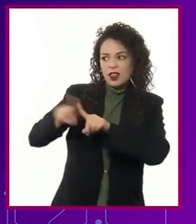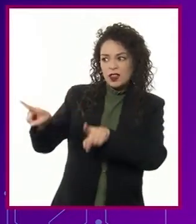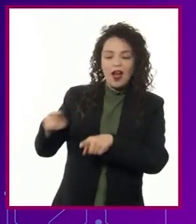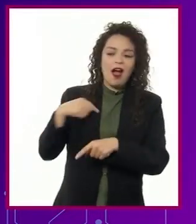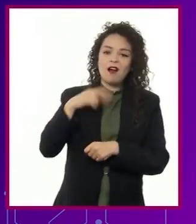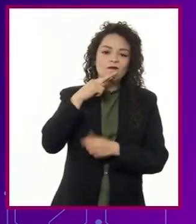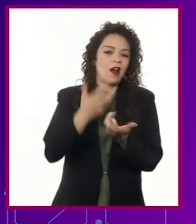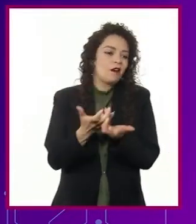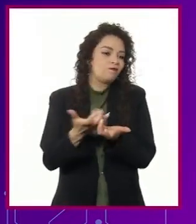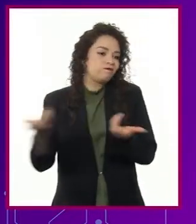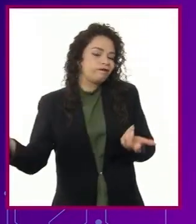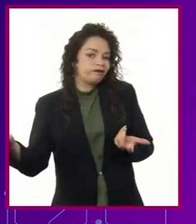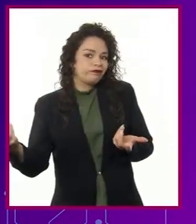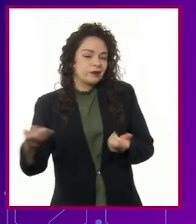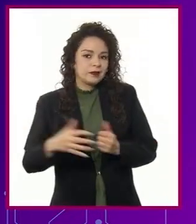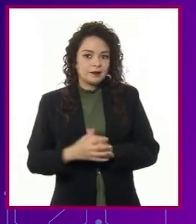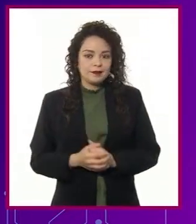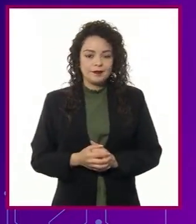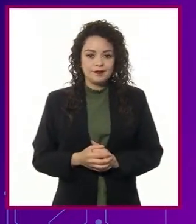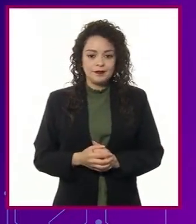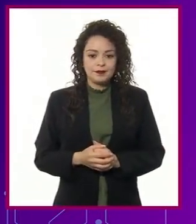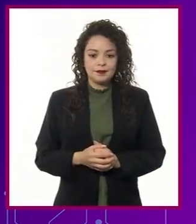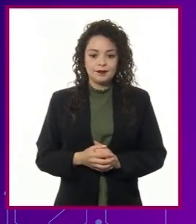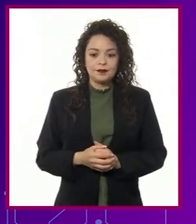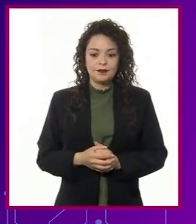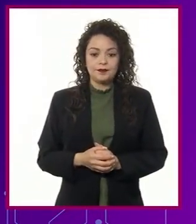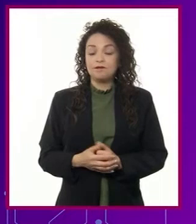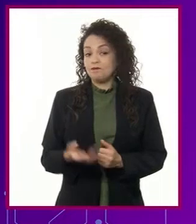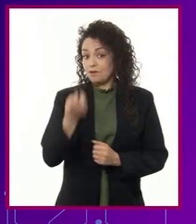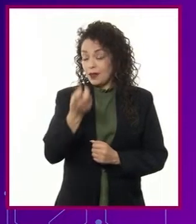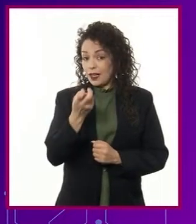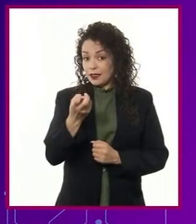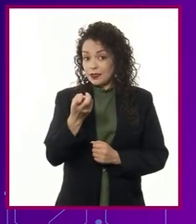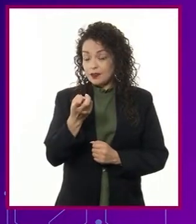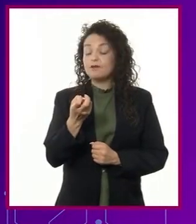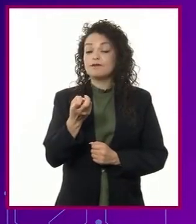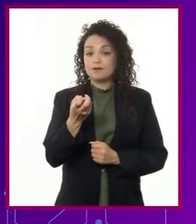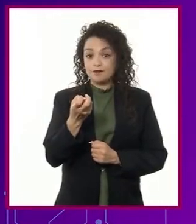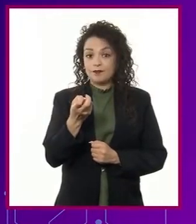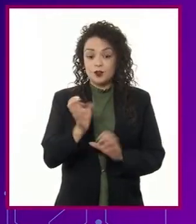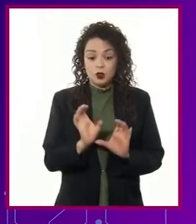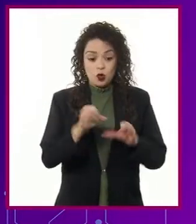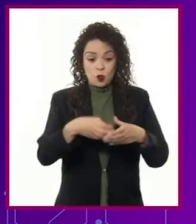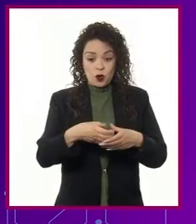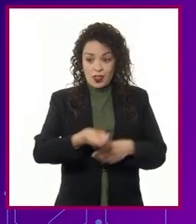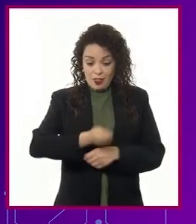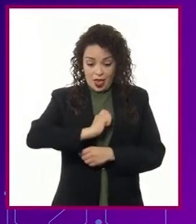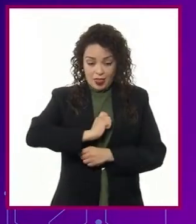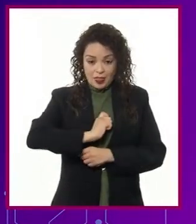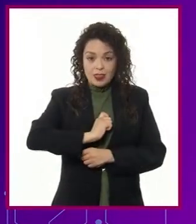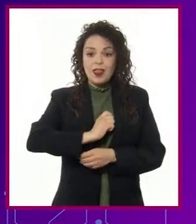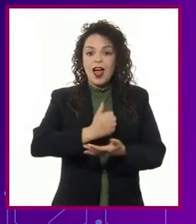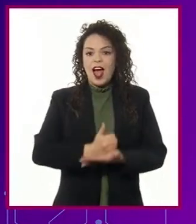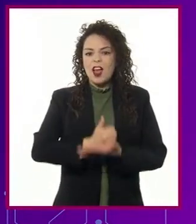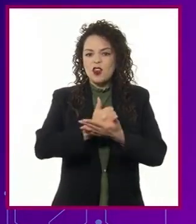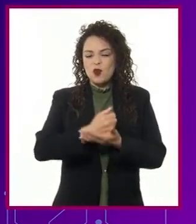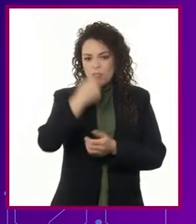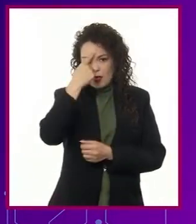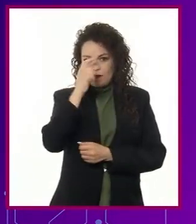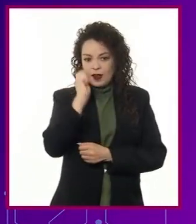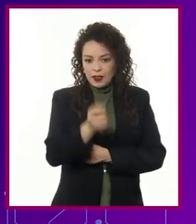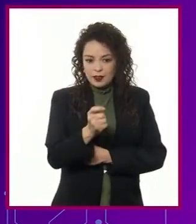diferentes. Entonces, la identidad comunitaria lo que permite es que se